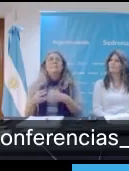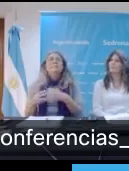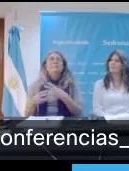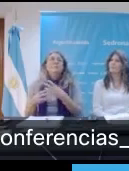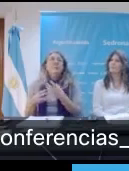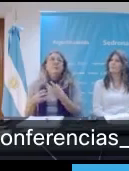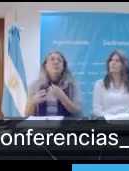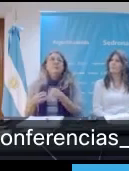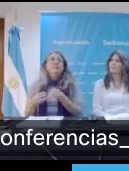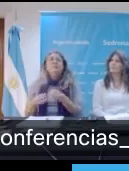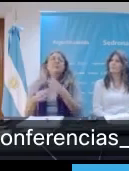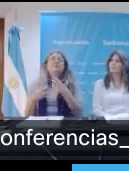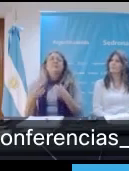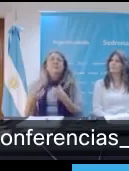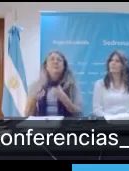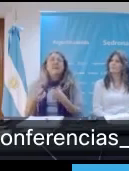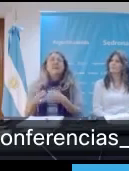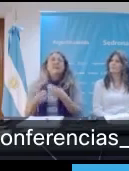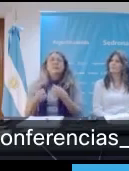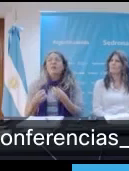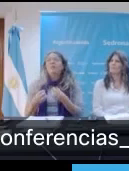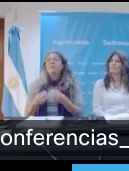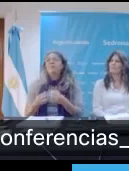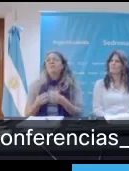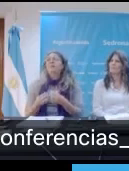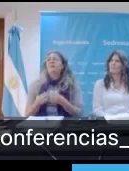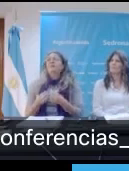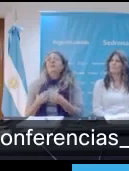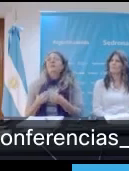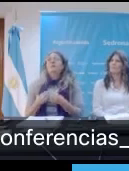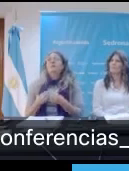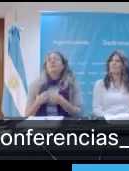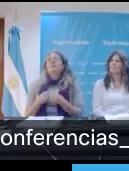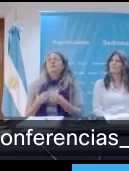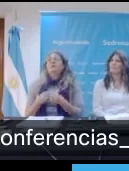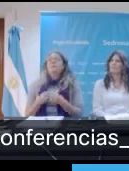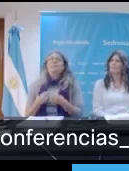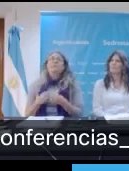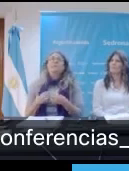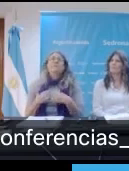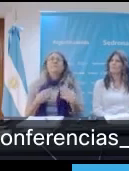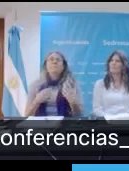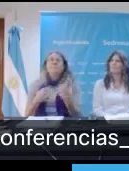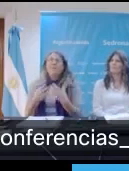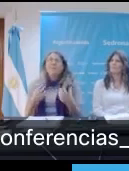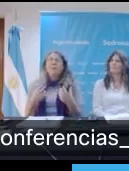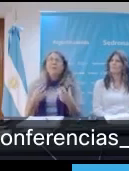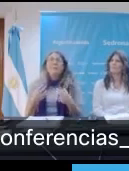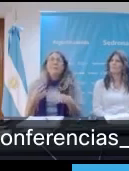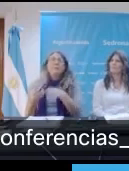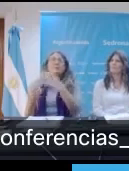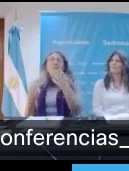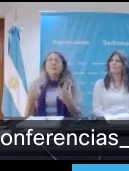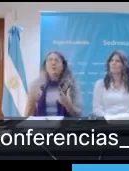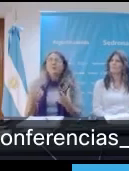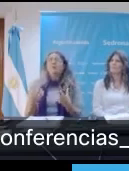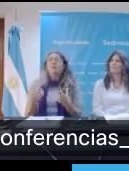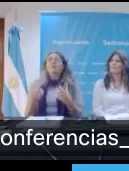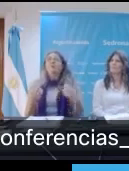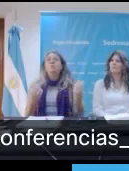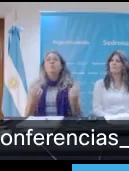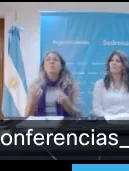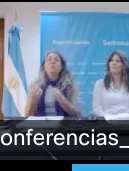bueno, de qué se trata esa sustancia. cuáles son los grupos que están comprometidos en relación a